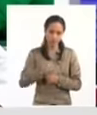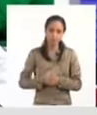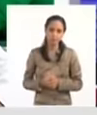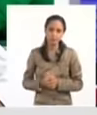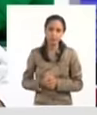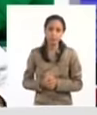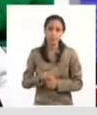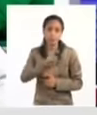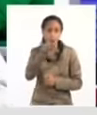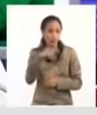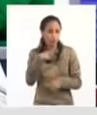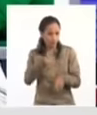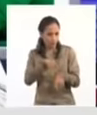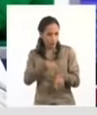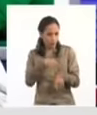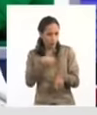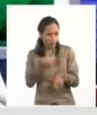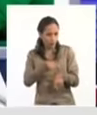no? Mira,